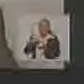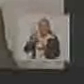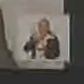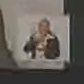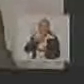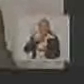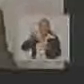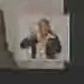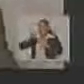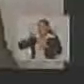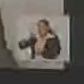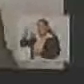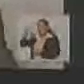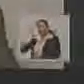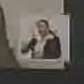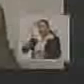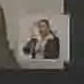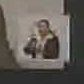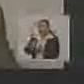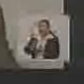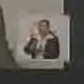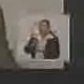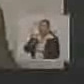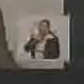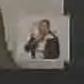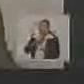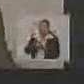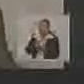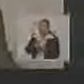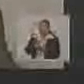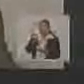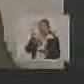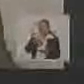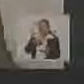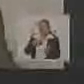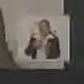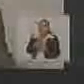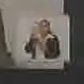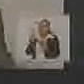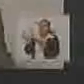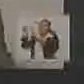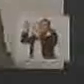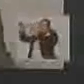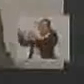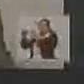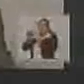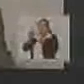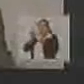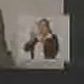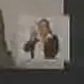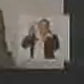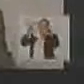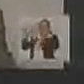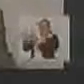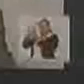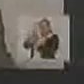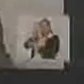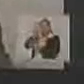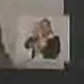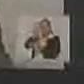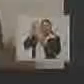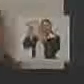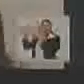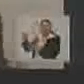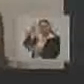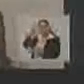no lesionen el derecho al tránsito y vamos a hacer que los propios comerciantes se autoadministren para lograr sus